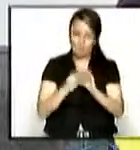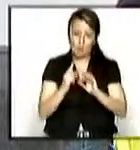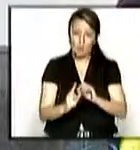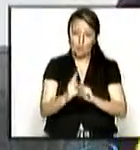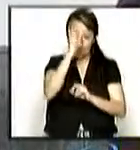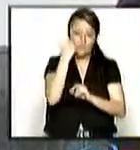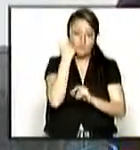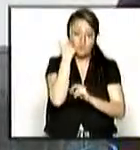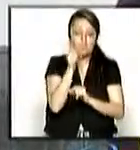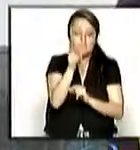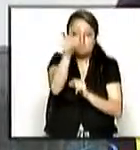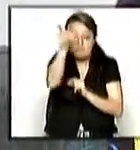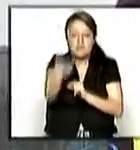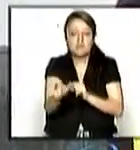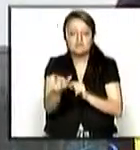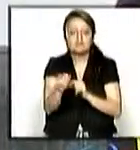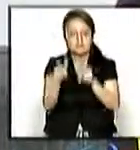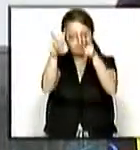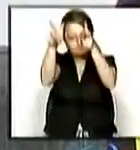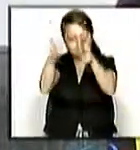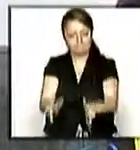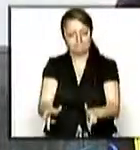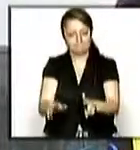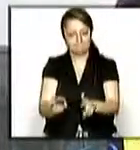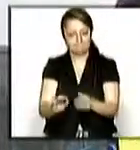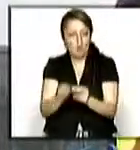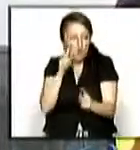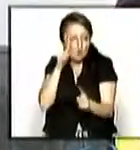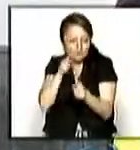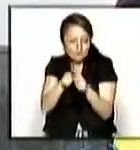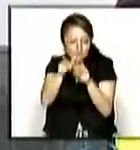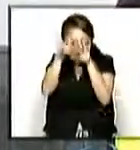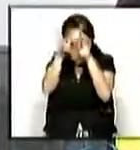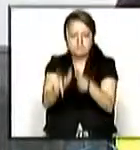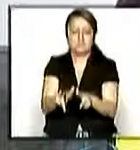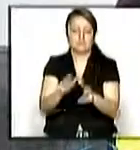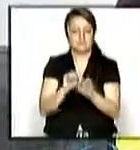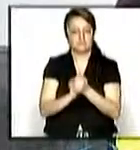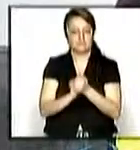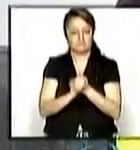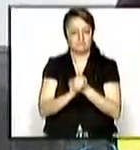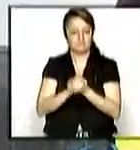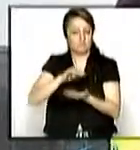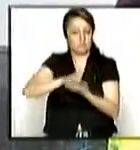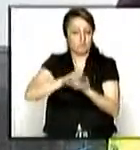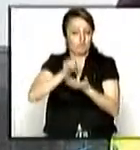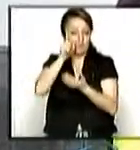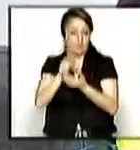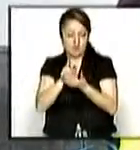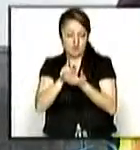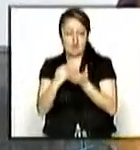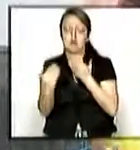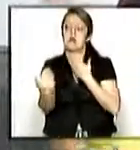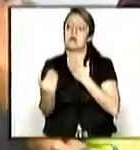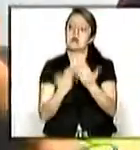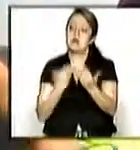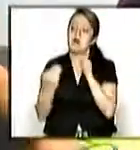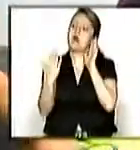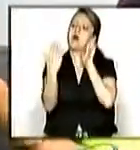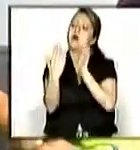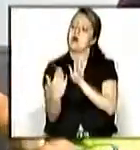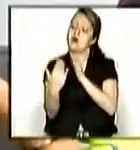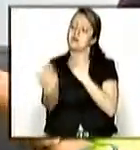es el paciente que llegó. Entonces el paciente accede. Y hemos encontrado muchísimos casos,